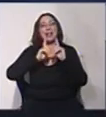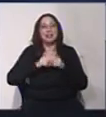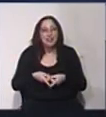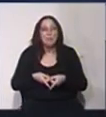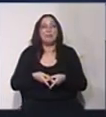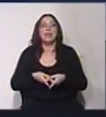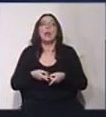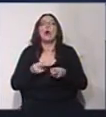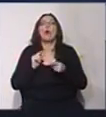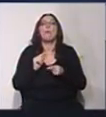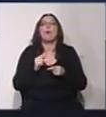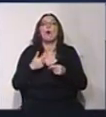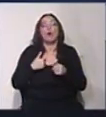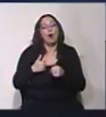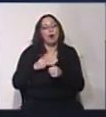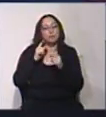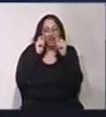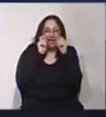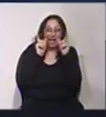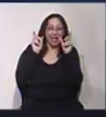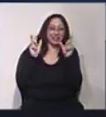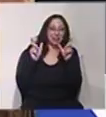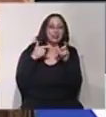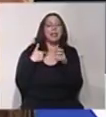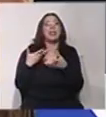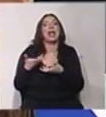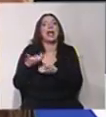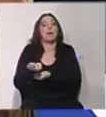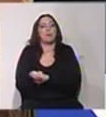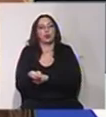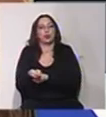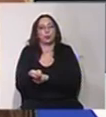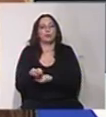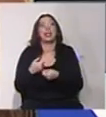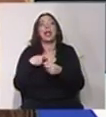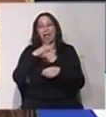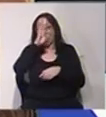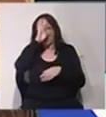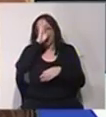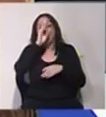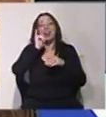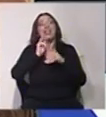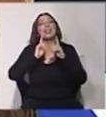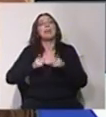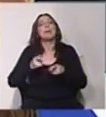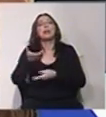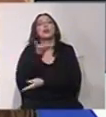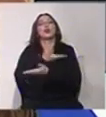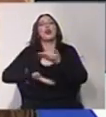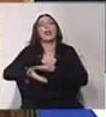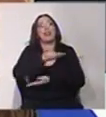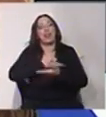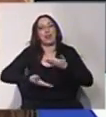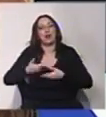ser un poco agentes de contención. Exactamente. Aprender y ser un poco más solidarios también, ¿no?